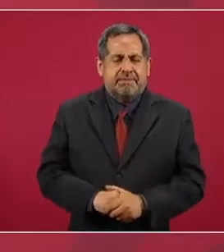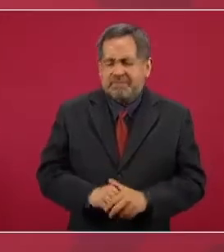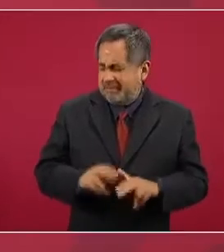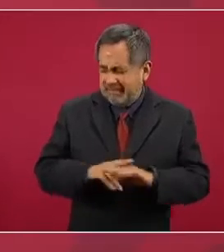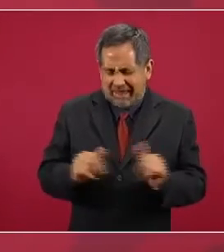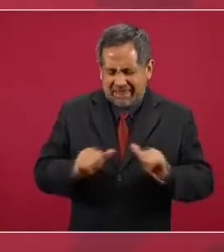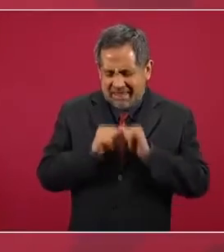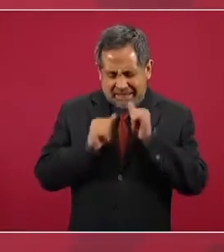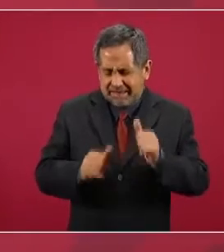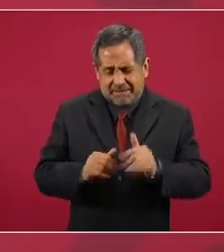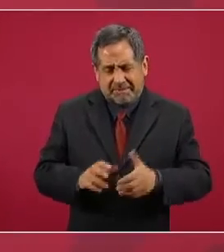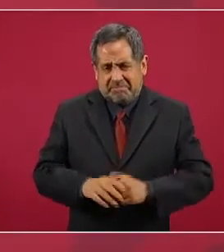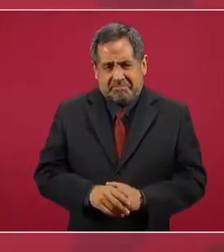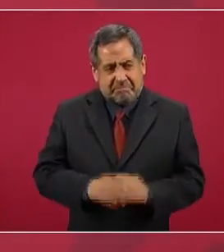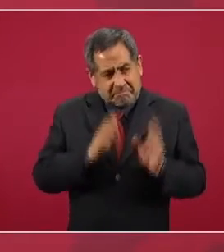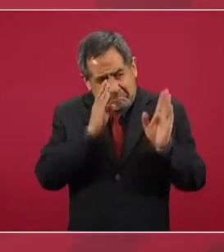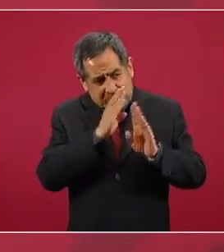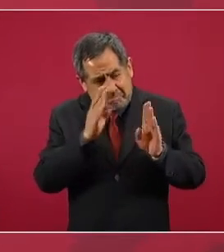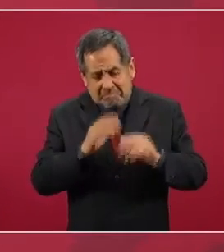nadie.